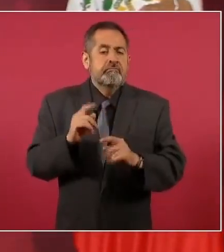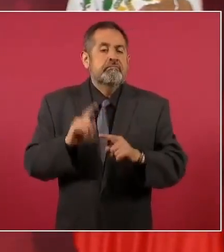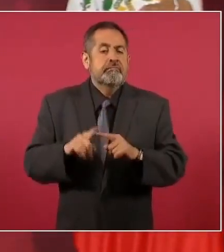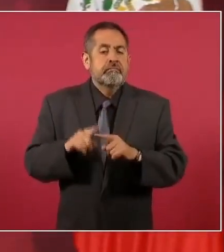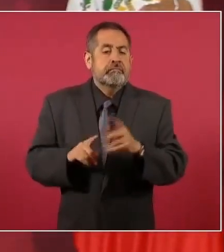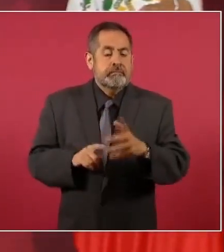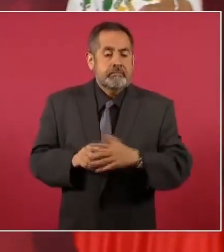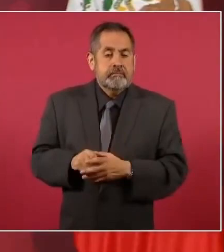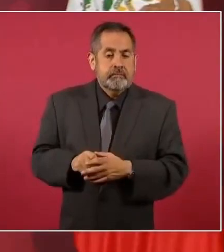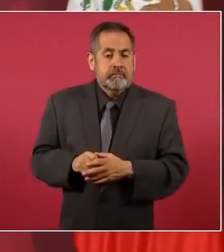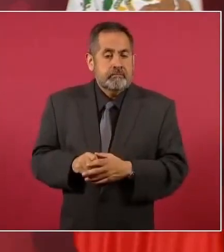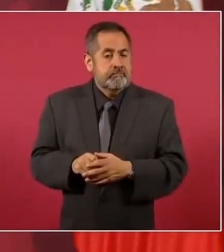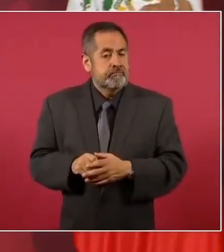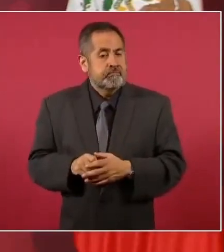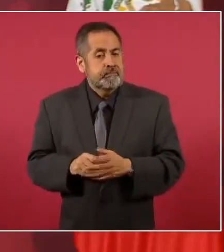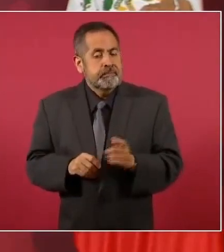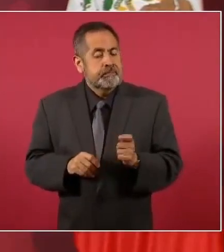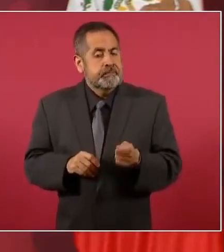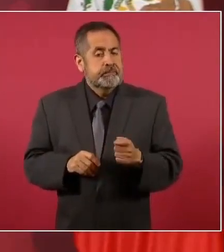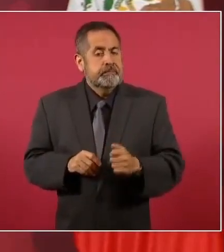de la ceremonia